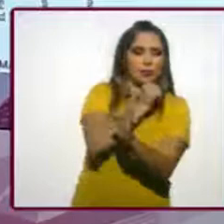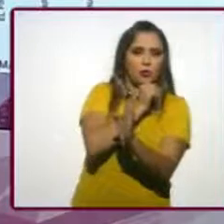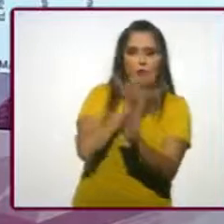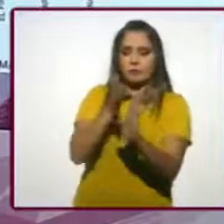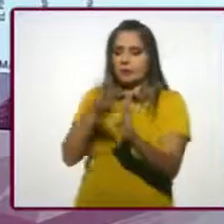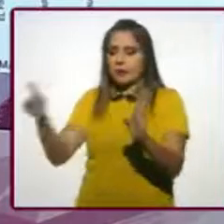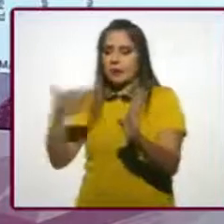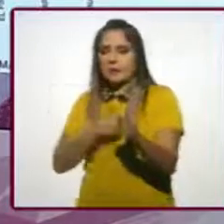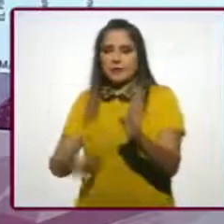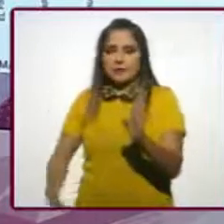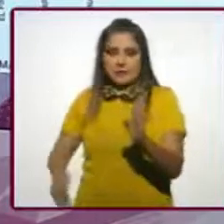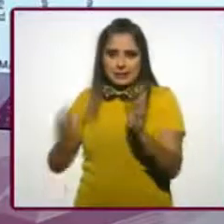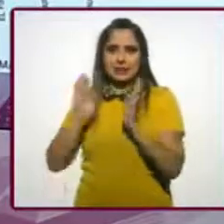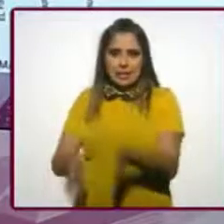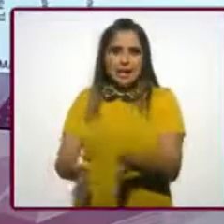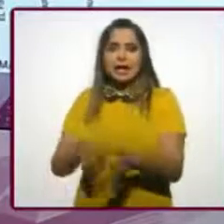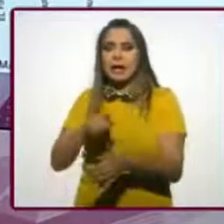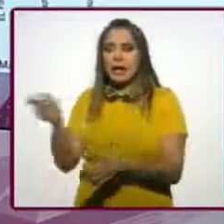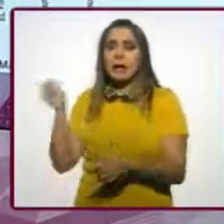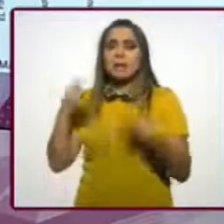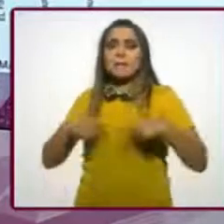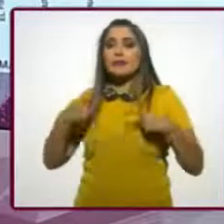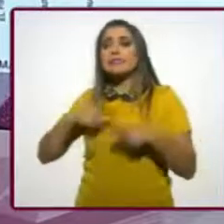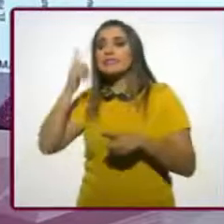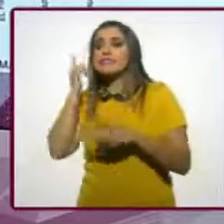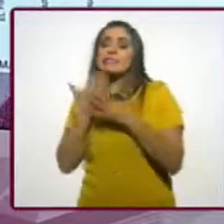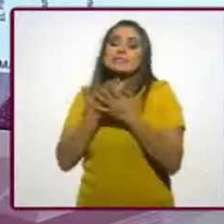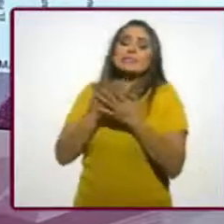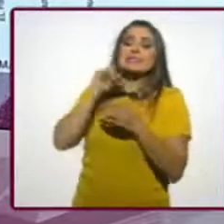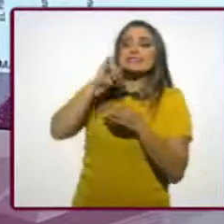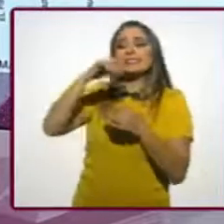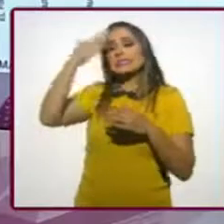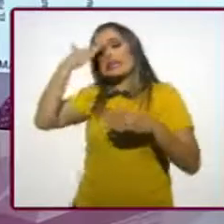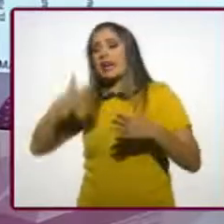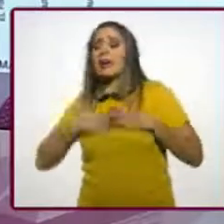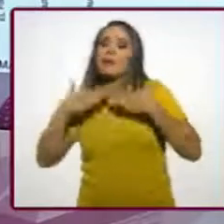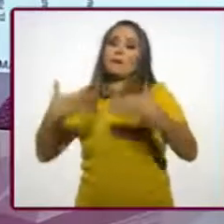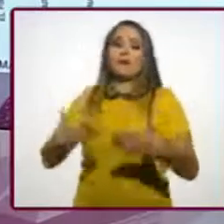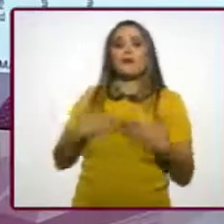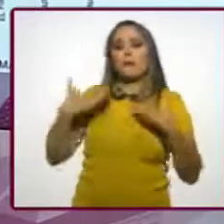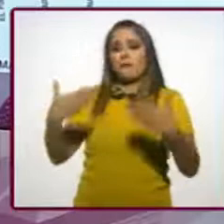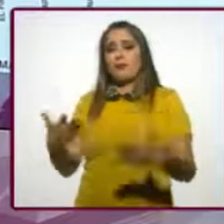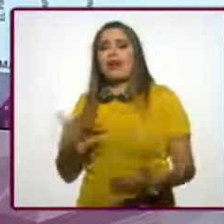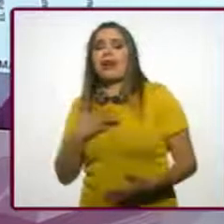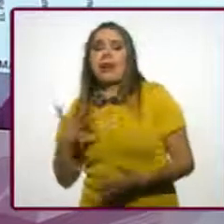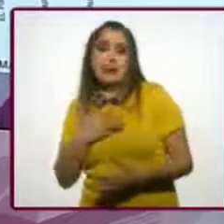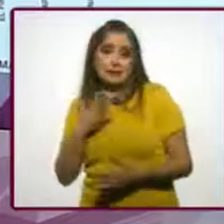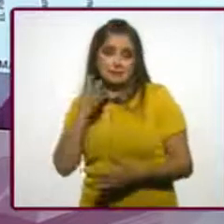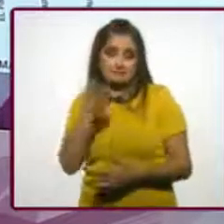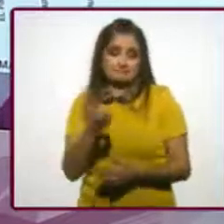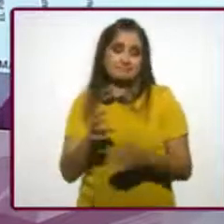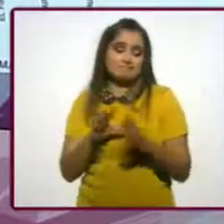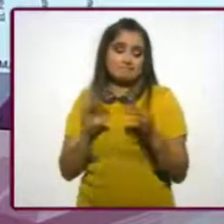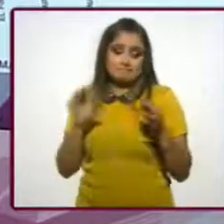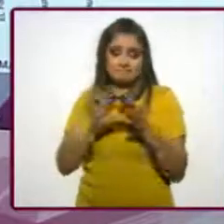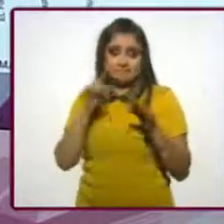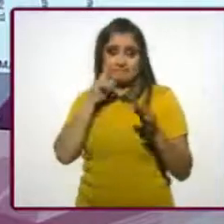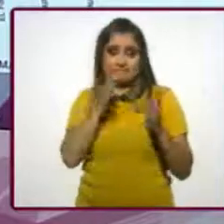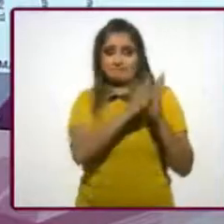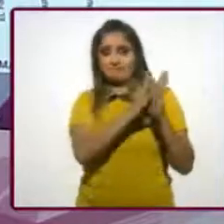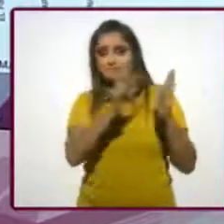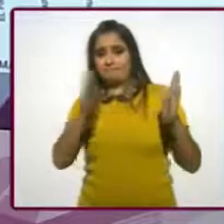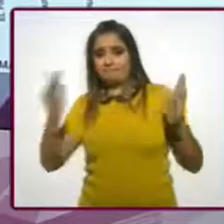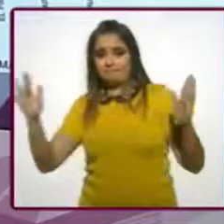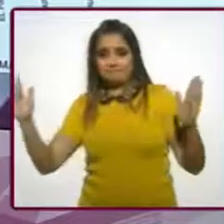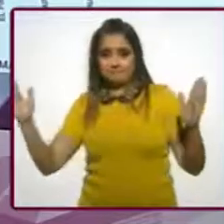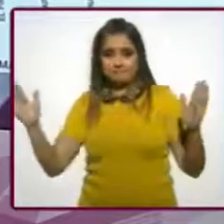República genera una expectativa todavía más alta, porque sabemos ya, aquí hemos reportado algunos de estos números durante este primer